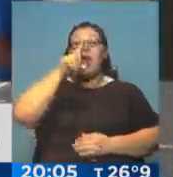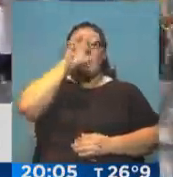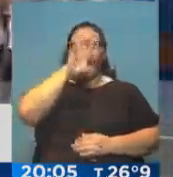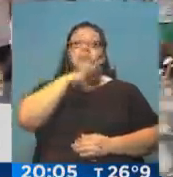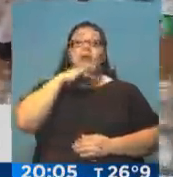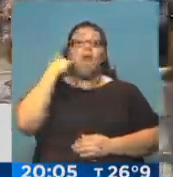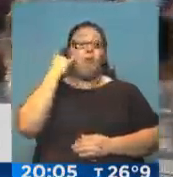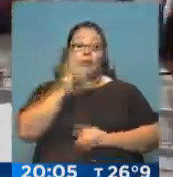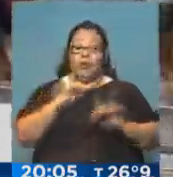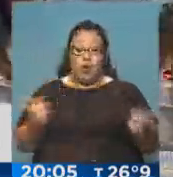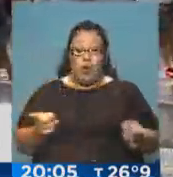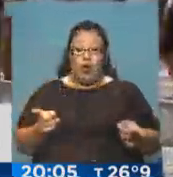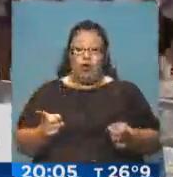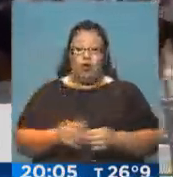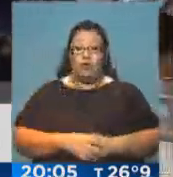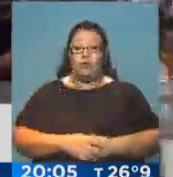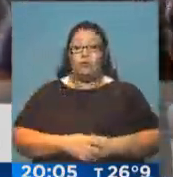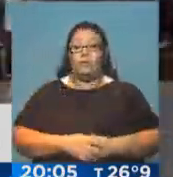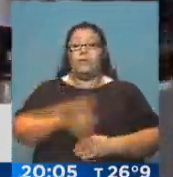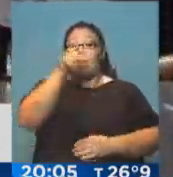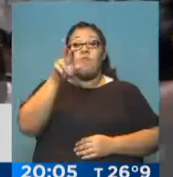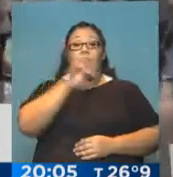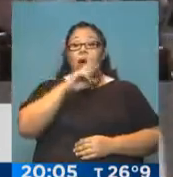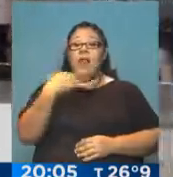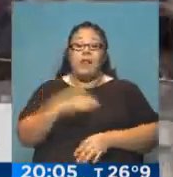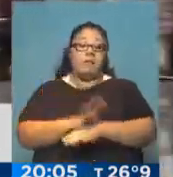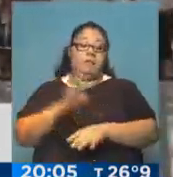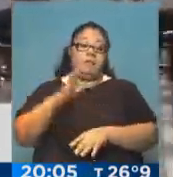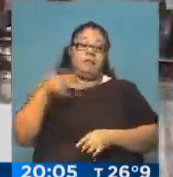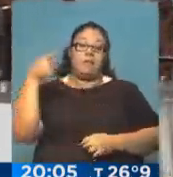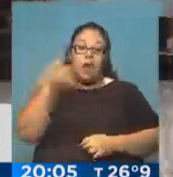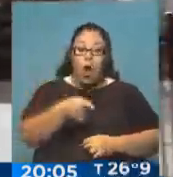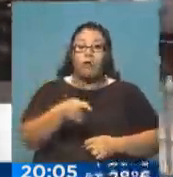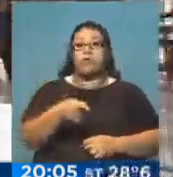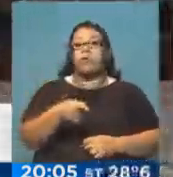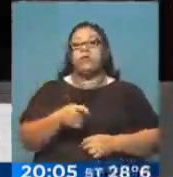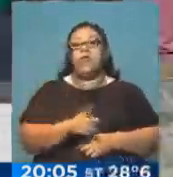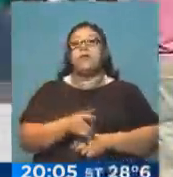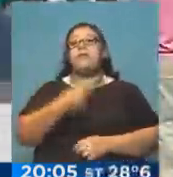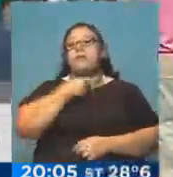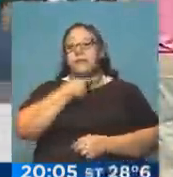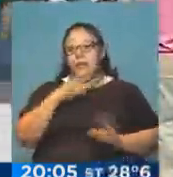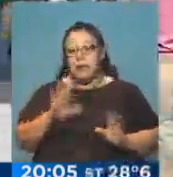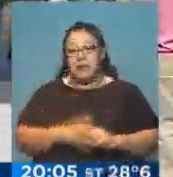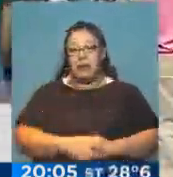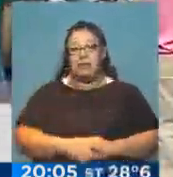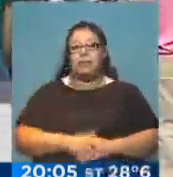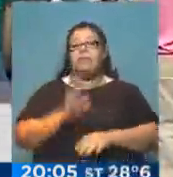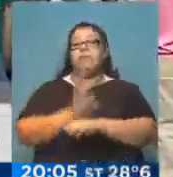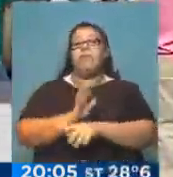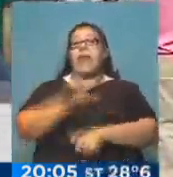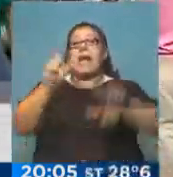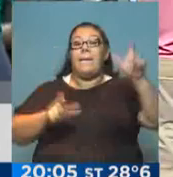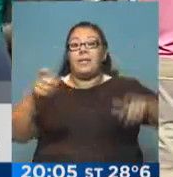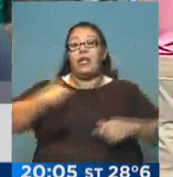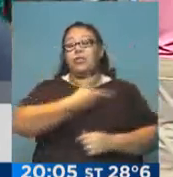es un ejemplo. Por lo tanto, ese ejemplo hay que destruirlo, hay que descalificarlo, hay que desprestigiarlo. Y creo que esto es una maniobra para meter miedo en la